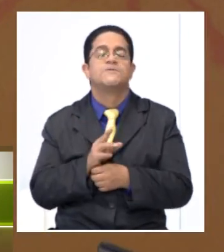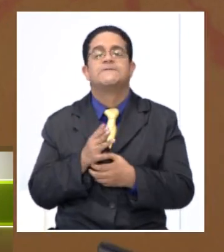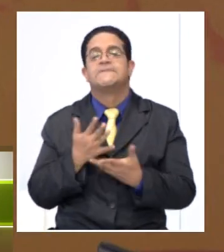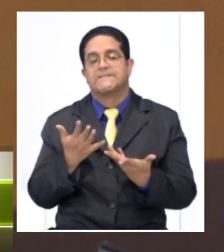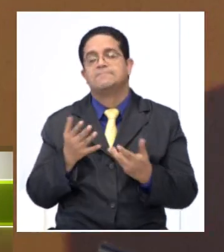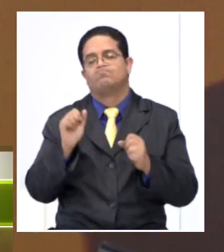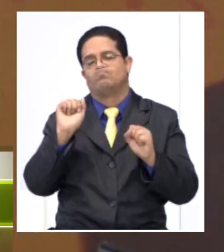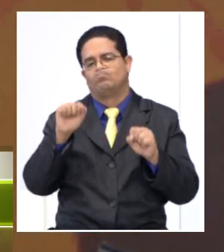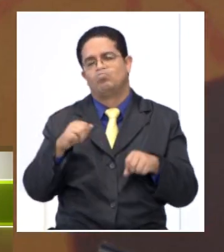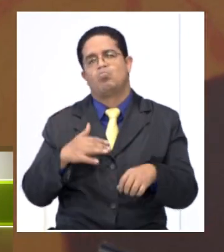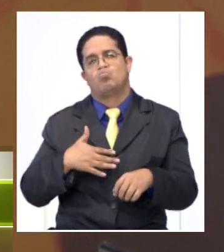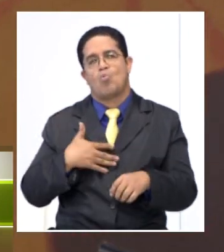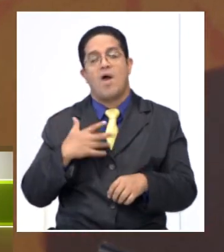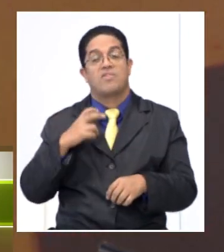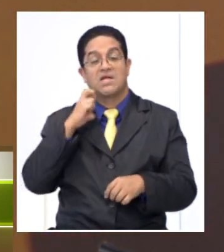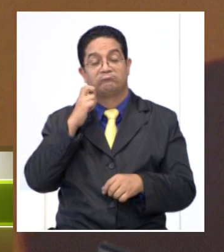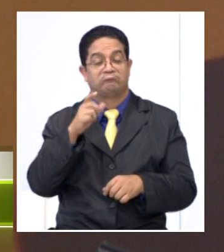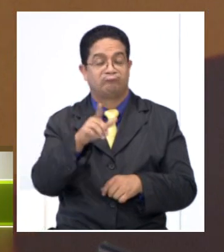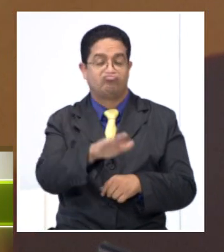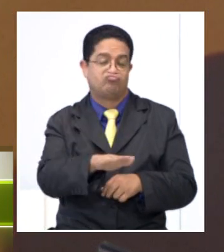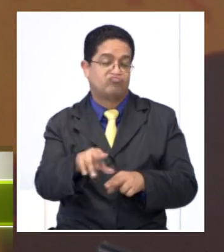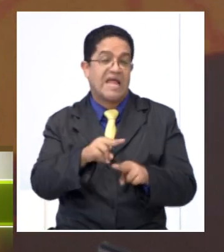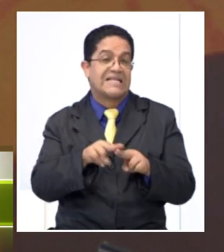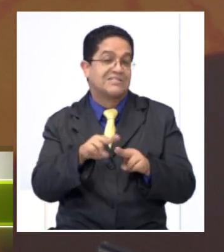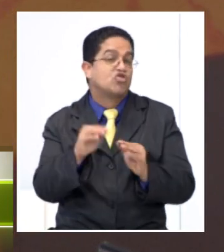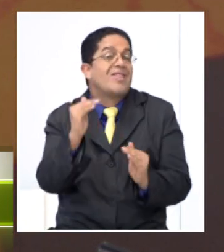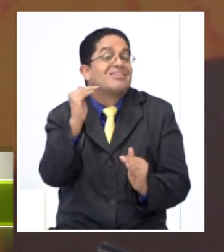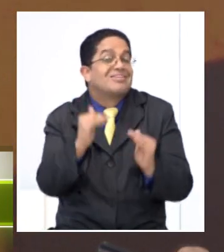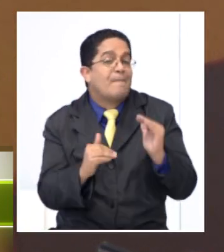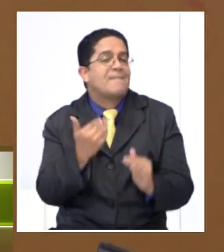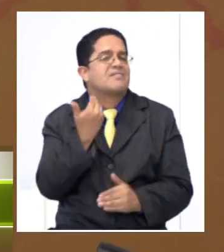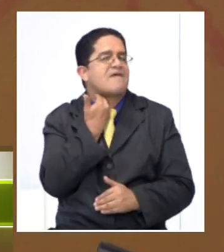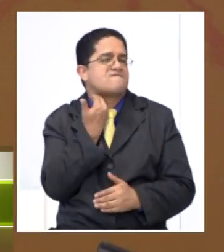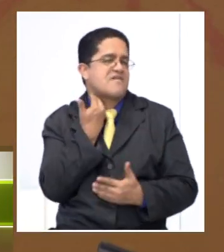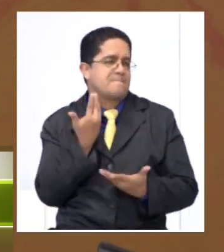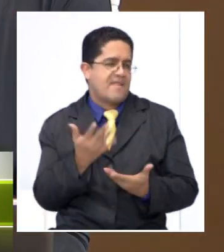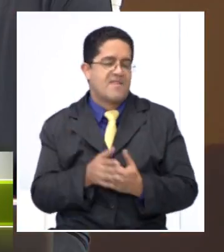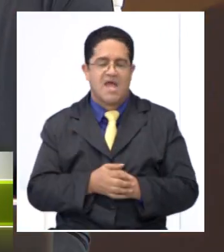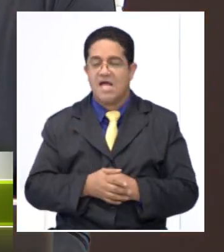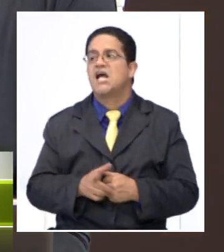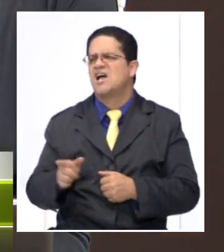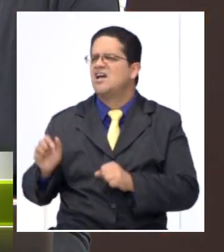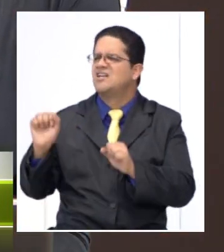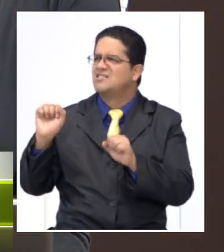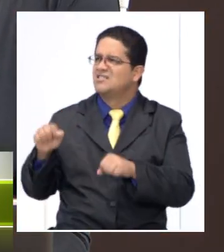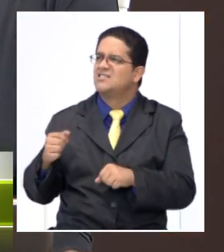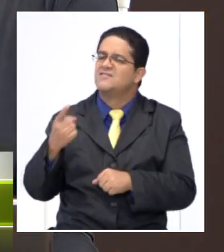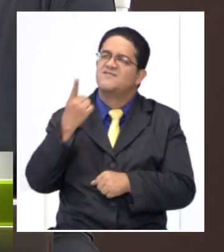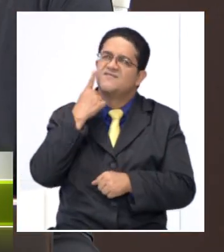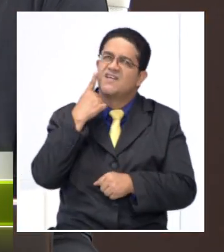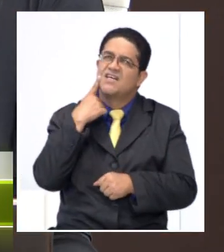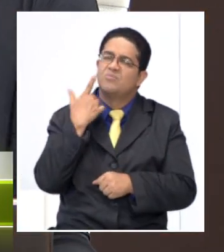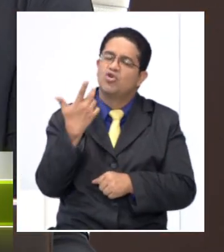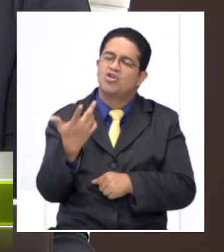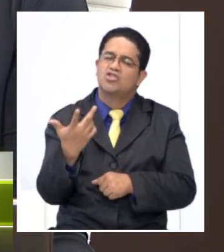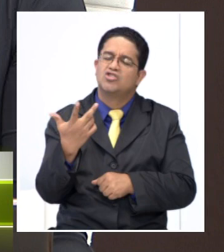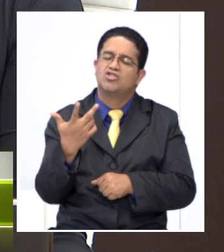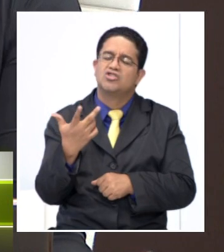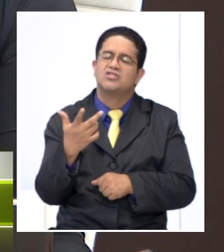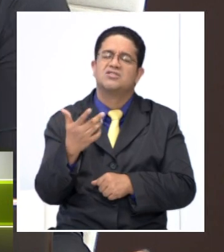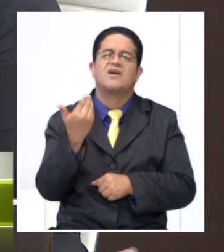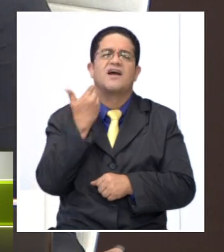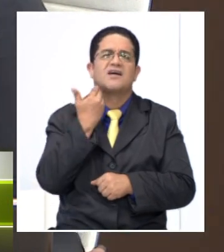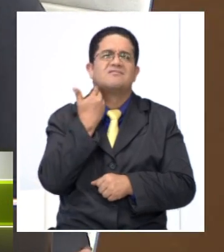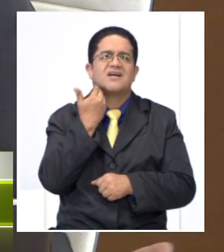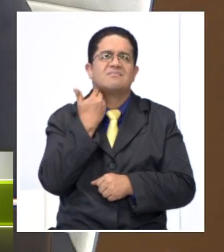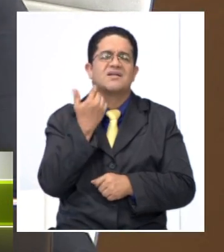sí se puede aplicar incluso hasta en niños, dependiendo de la patología. Por supuesto, porque vemos a la toxina botulínica también hablando de lo estético y estamos hablando